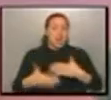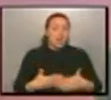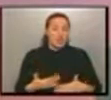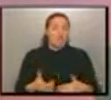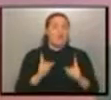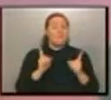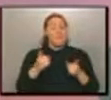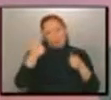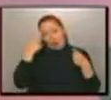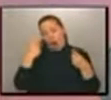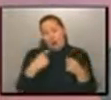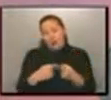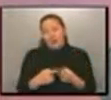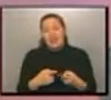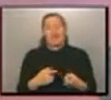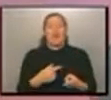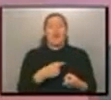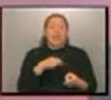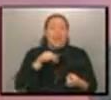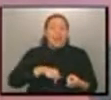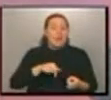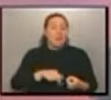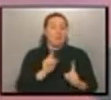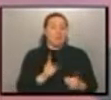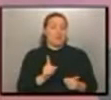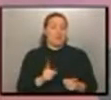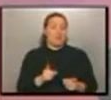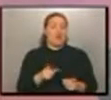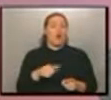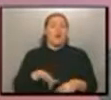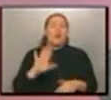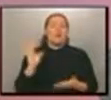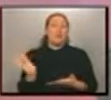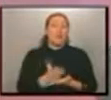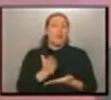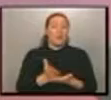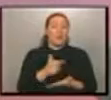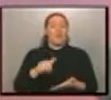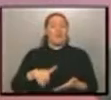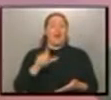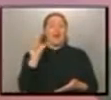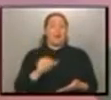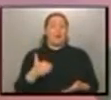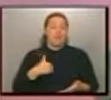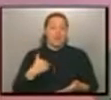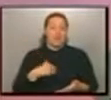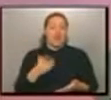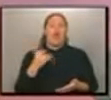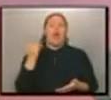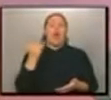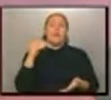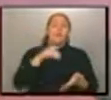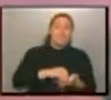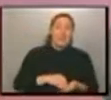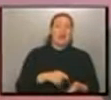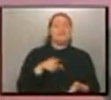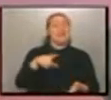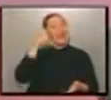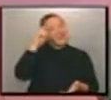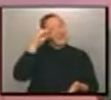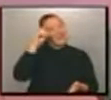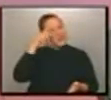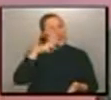van a aportar, según el cálculo, esto a la economía. Y hablar de volcarlo a la economía es hablar del desarrollo de los pueblos y ciudades, es hablar